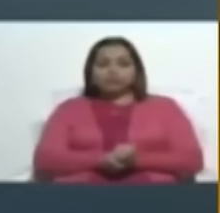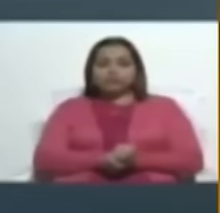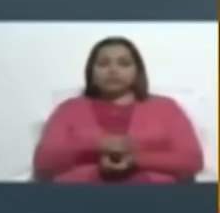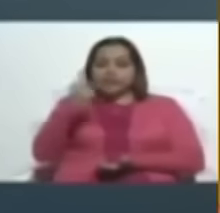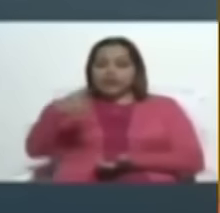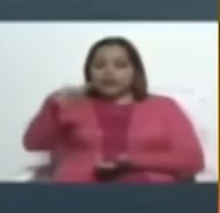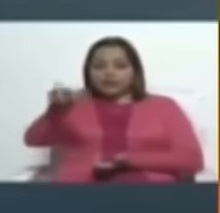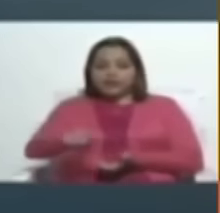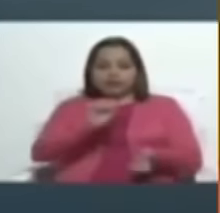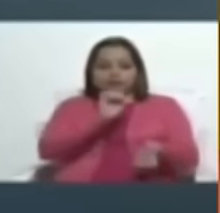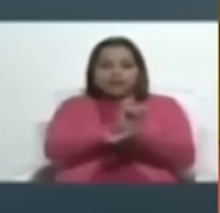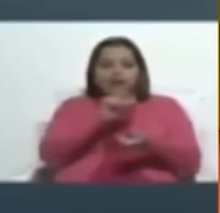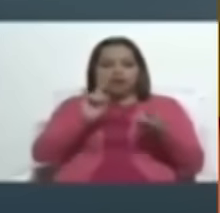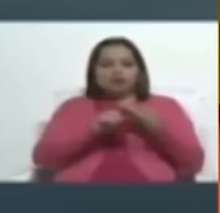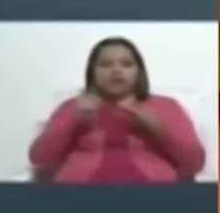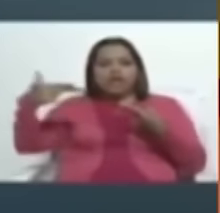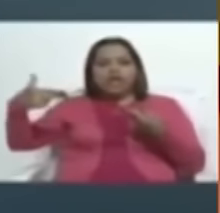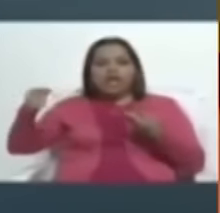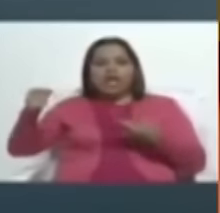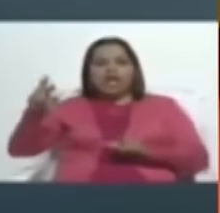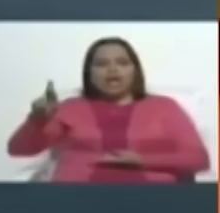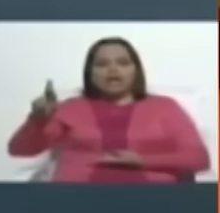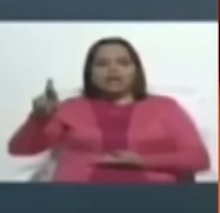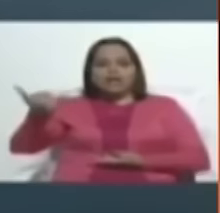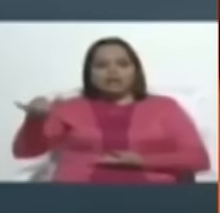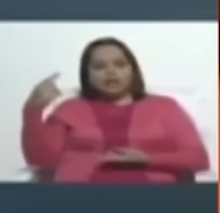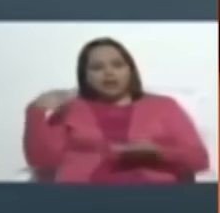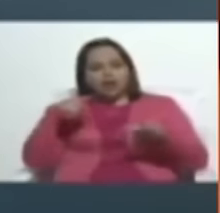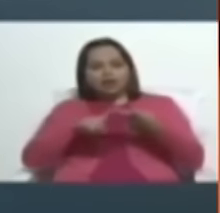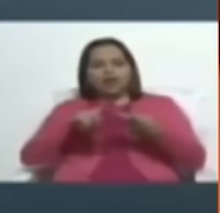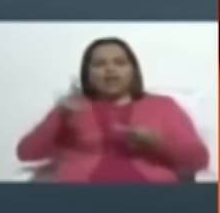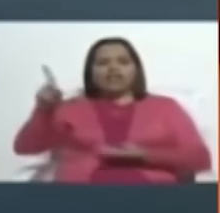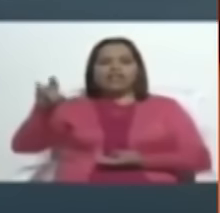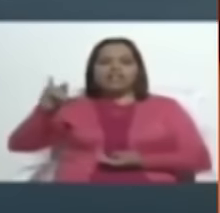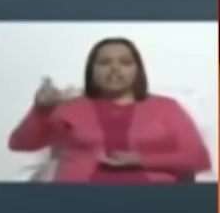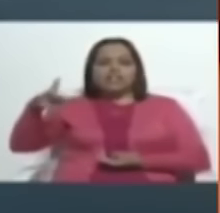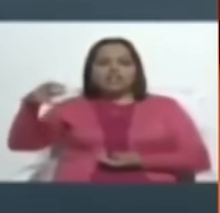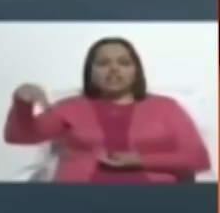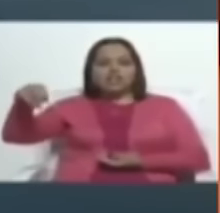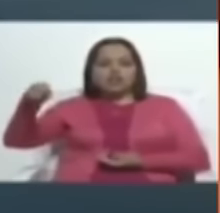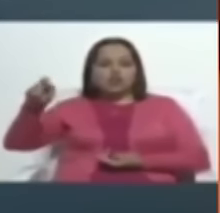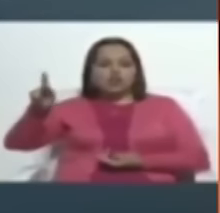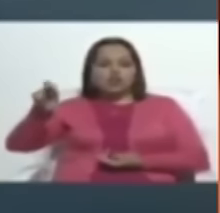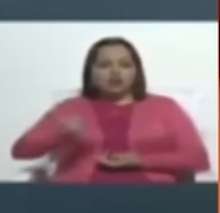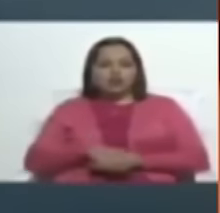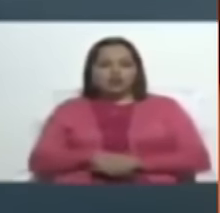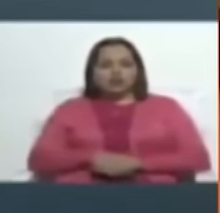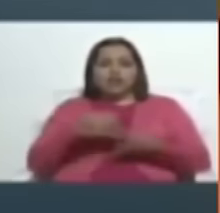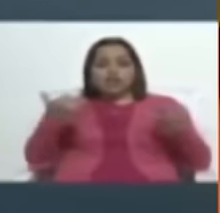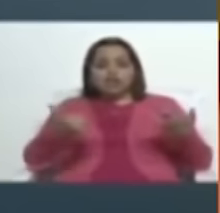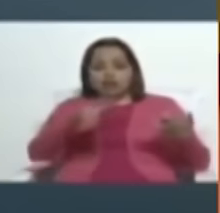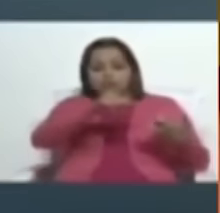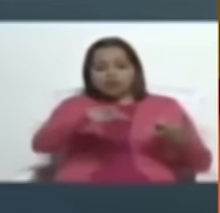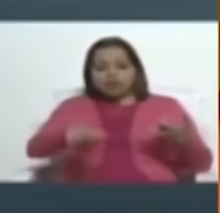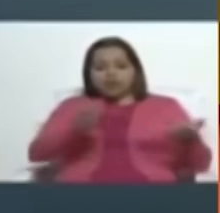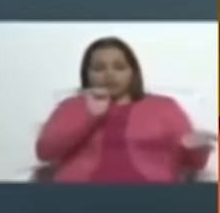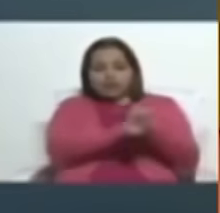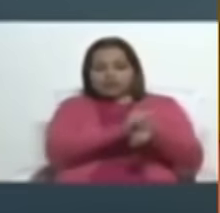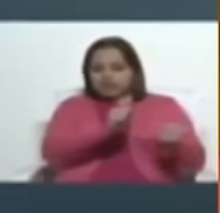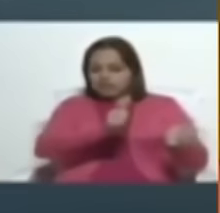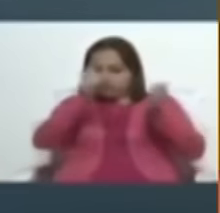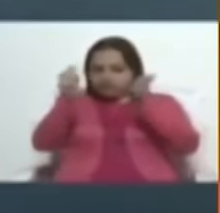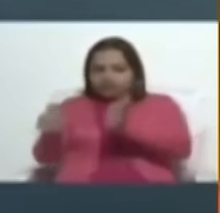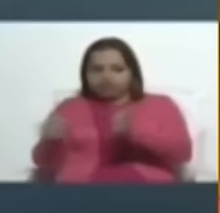su nombre al sistema del Consejo Nacional Electoral. La oposición está en ese dilema de, en medio de la alianza de